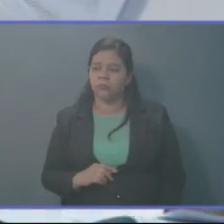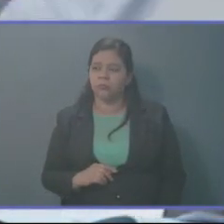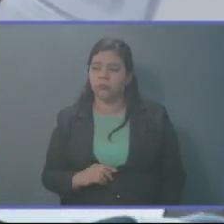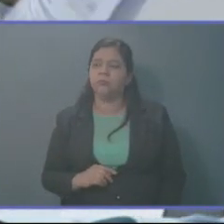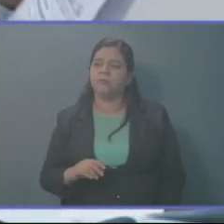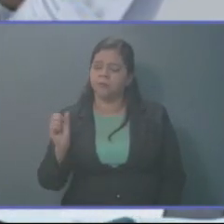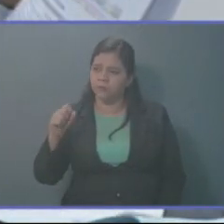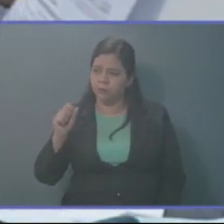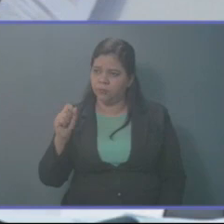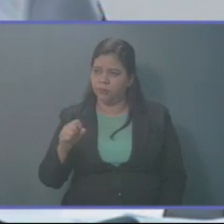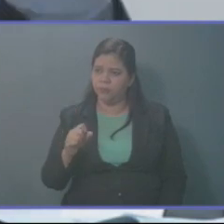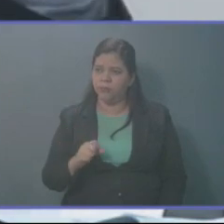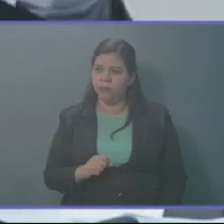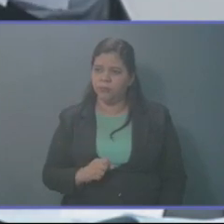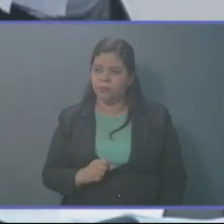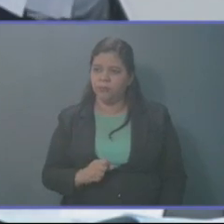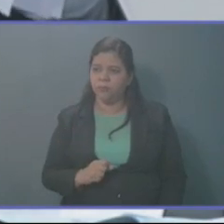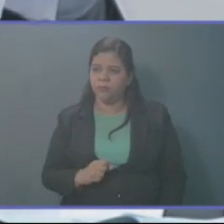Sí,